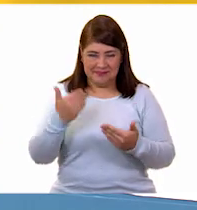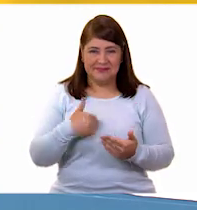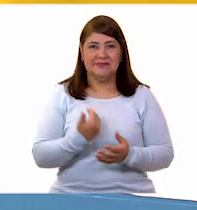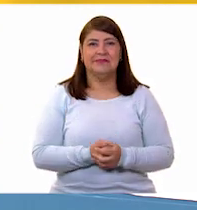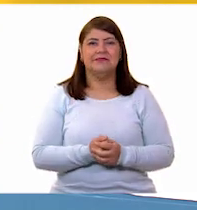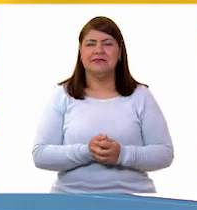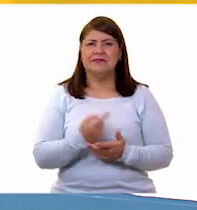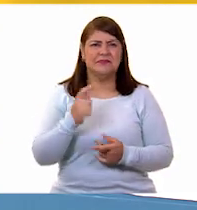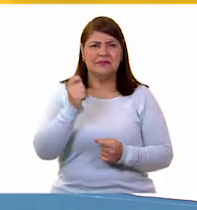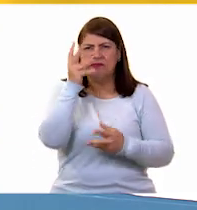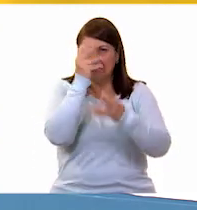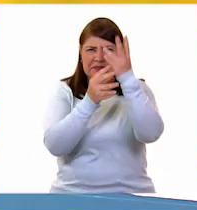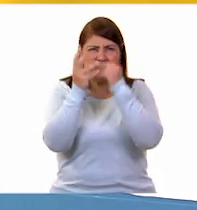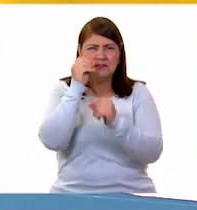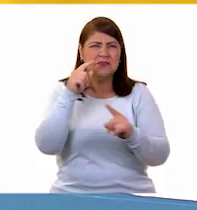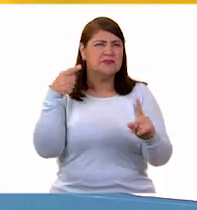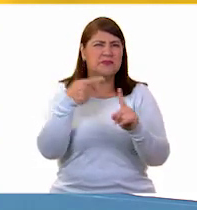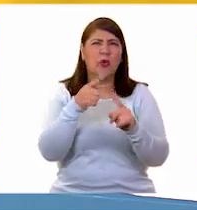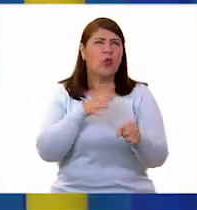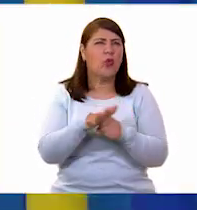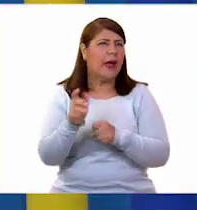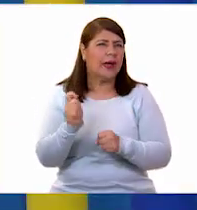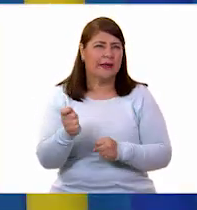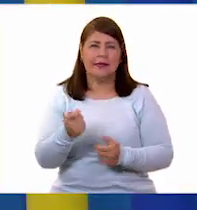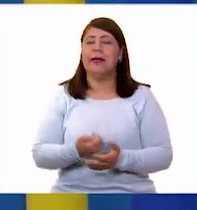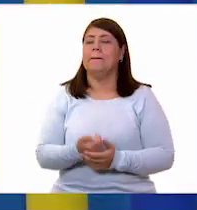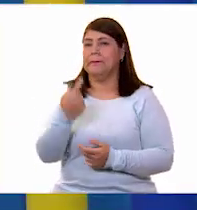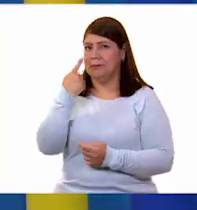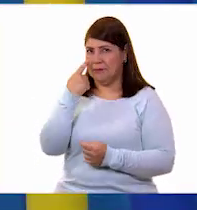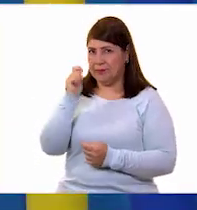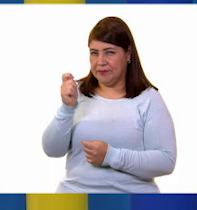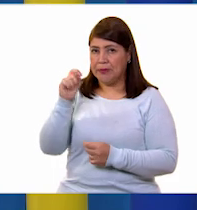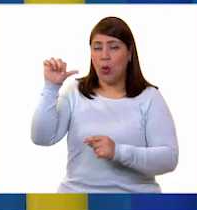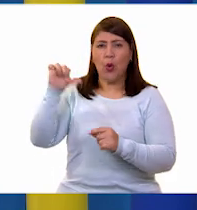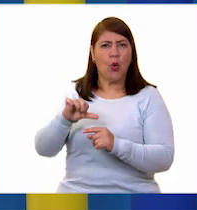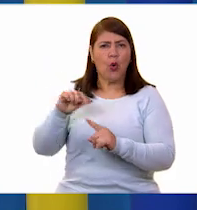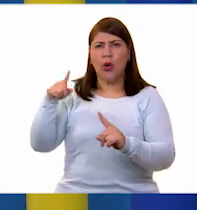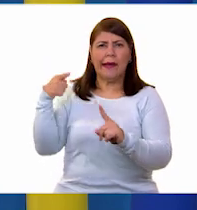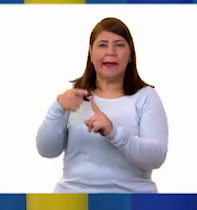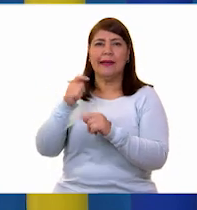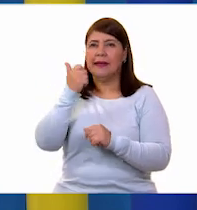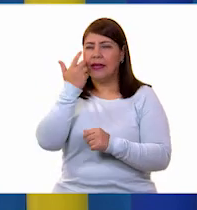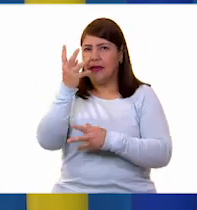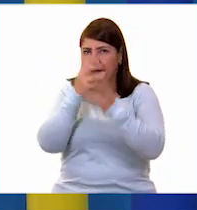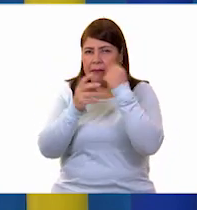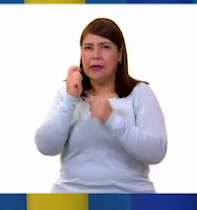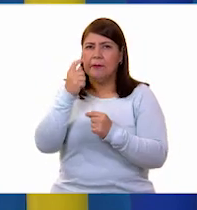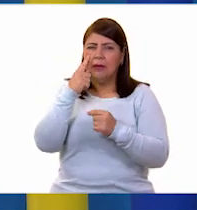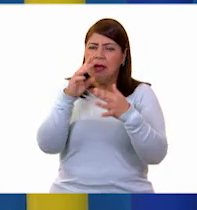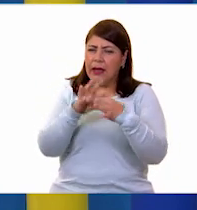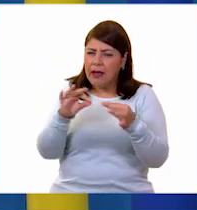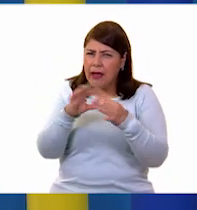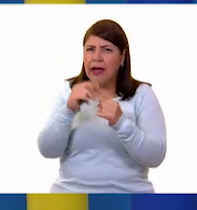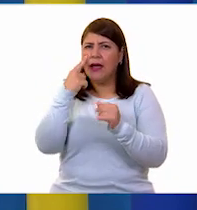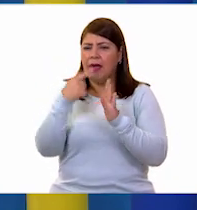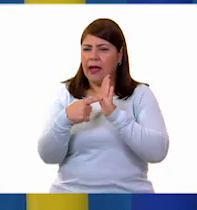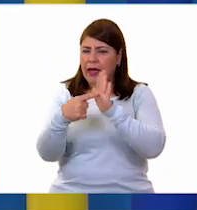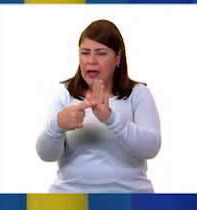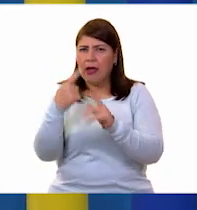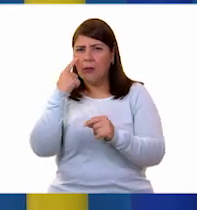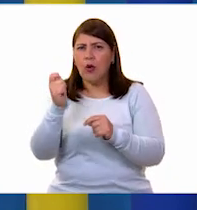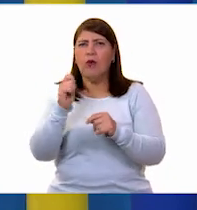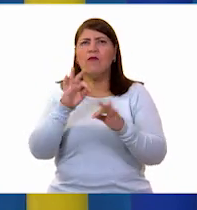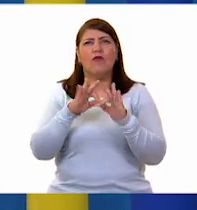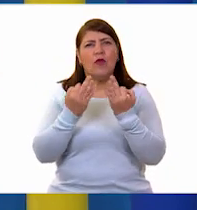qué aprendizaje esperado vamos a trabajar el día de hoy? Claro que sí, María. Hoy representaremos y describiremos algunos modelos de